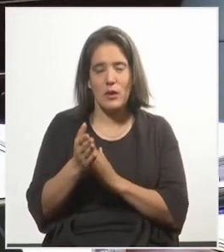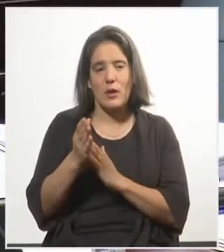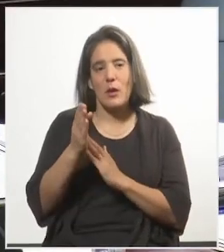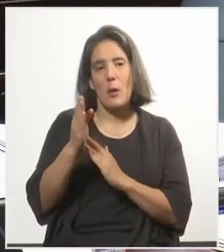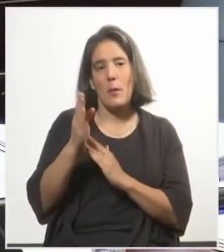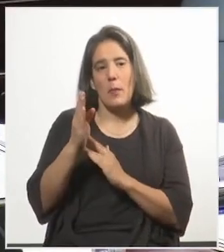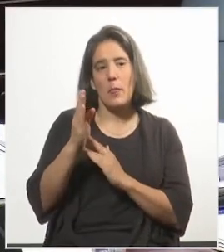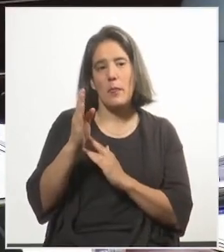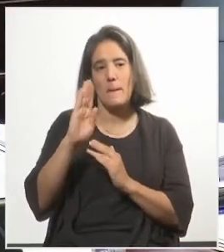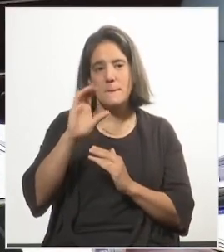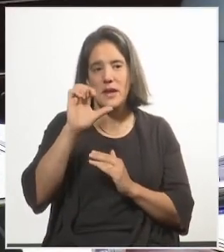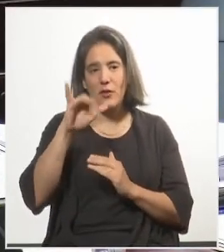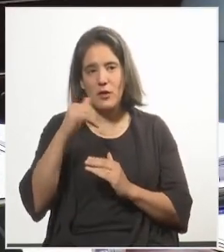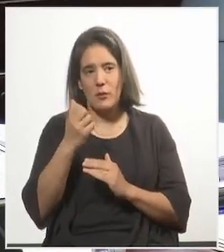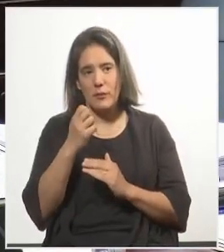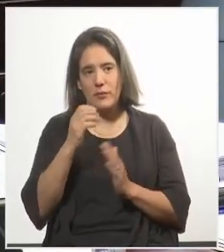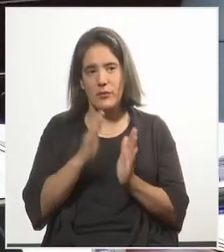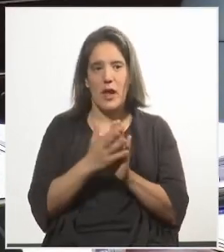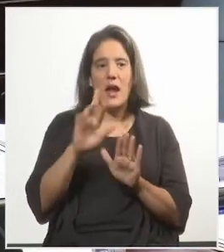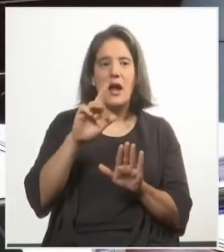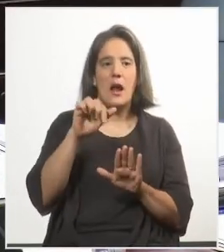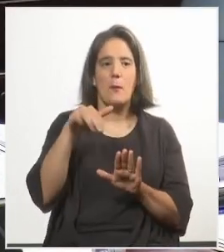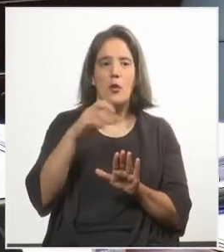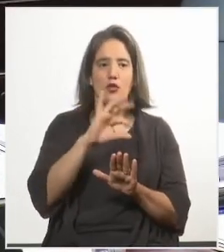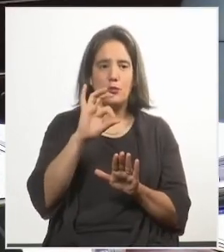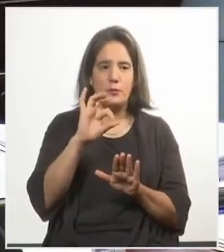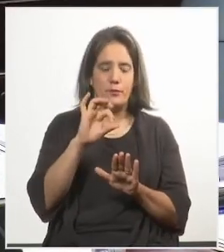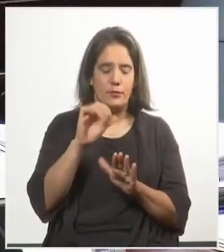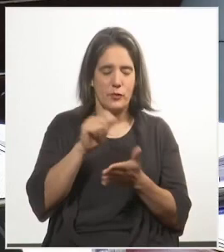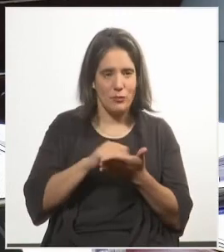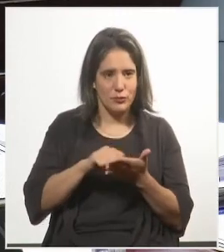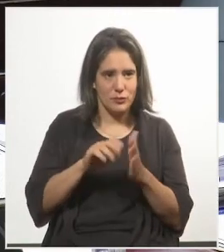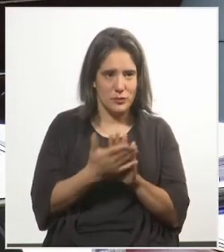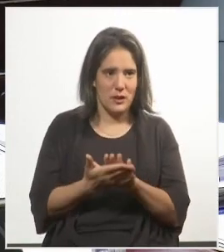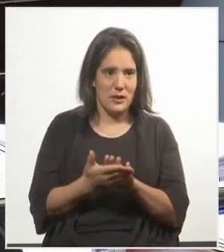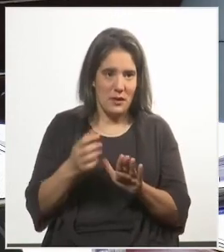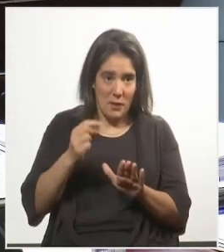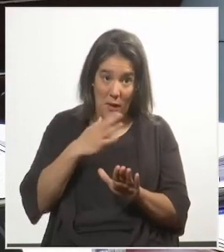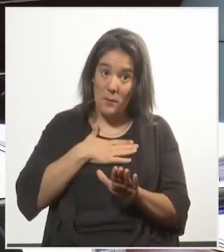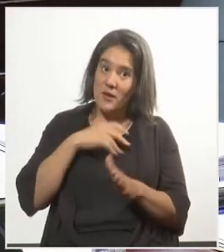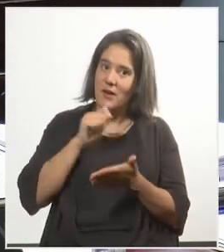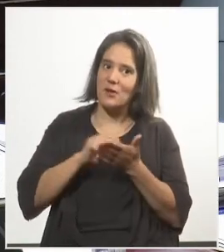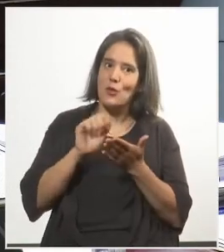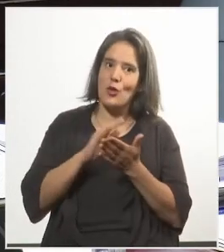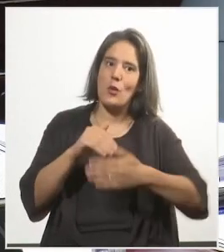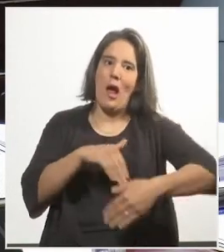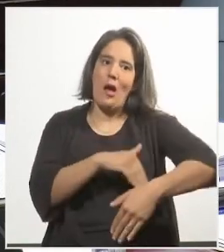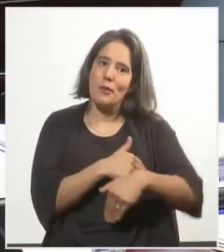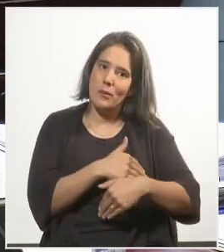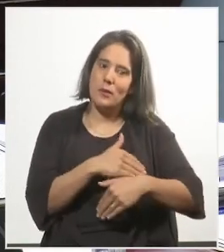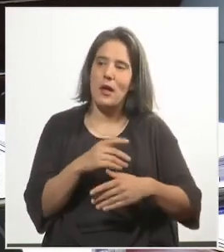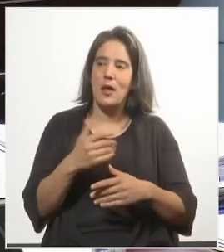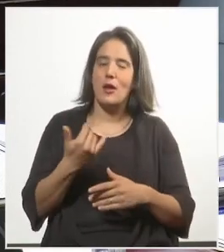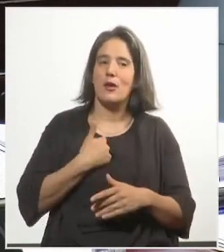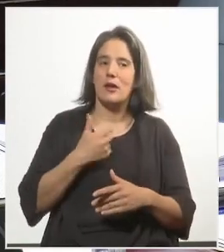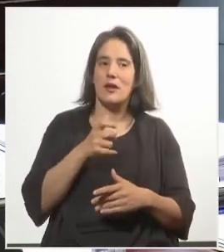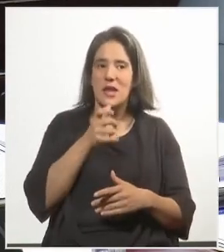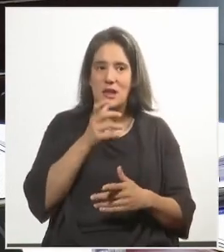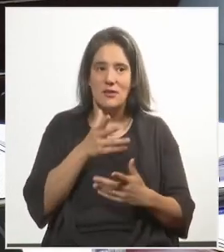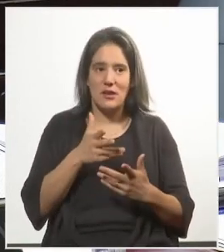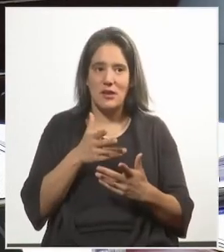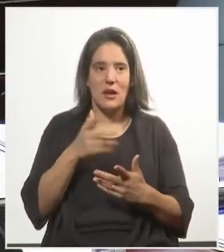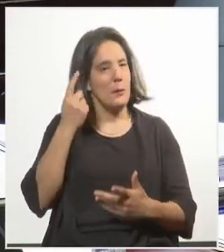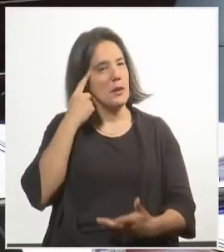como Jorge Abelardo Ramos, que para mí escribió una biblia de lo que es